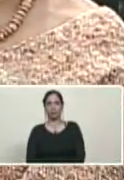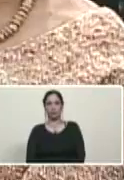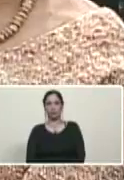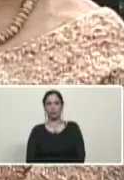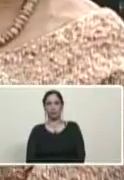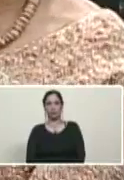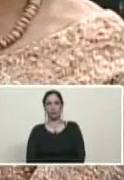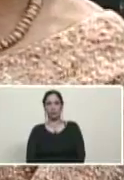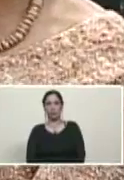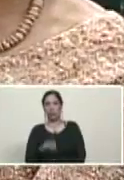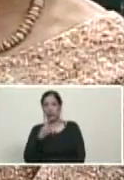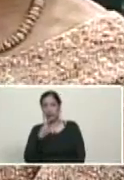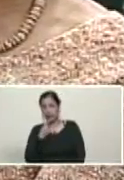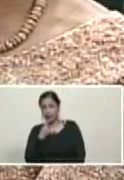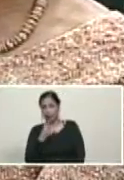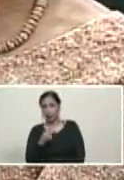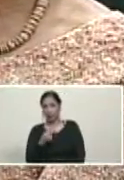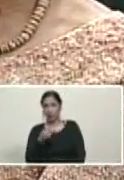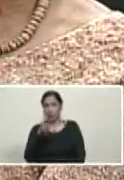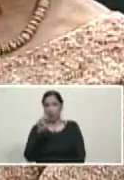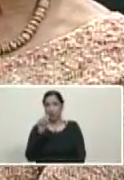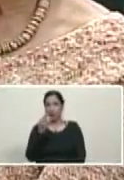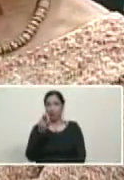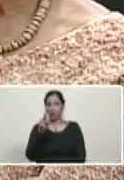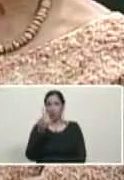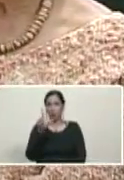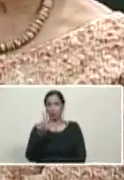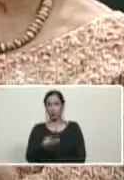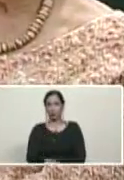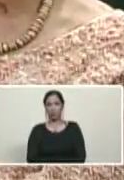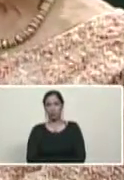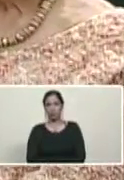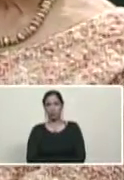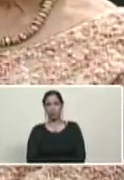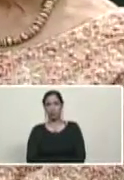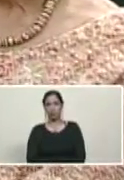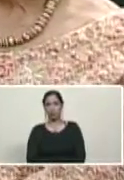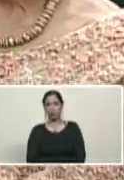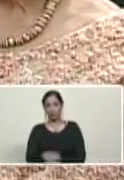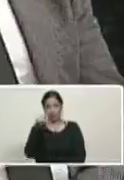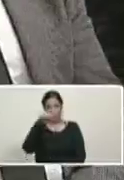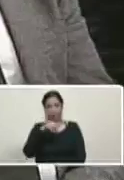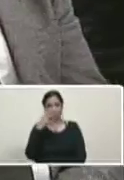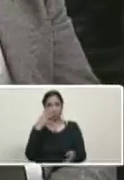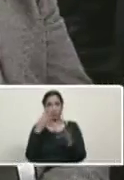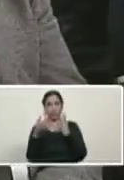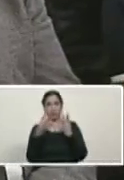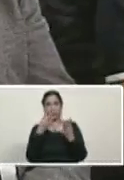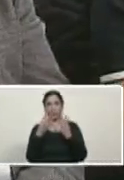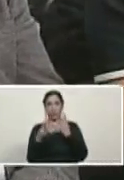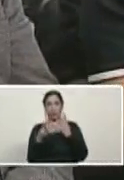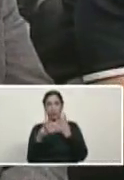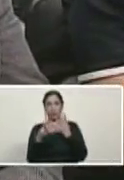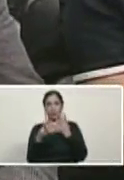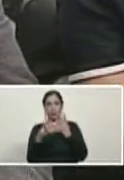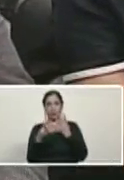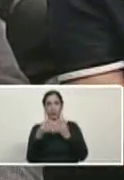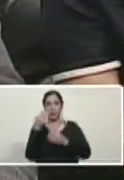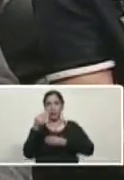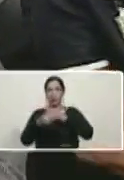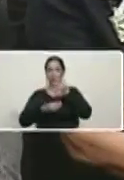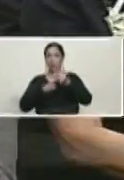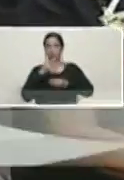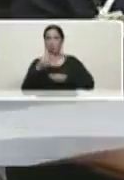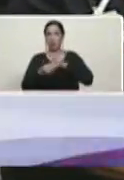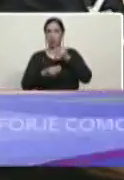Dice Raúl y dice Ernesto que esta feria se da a pesar